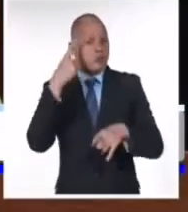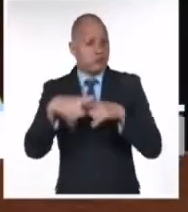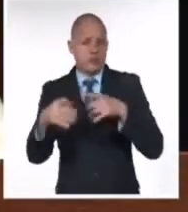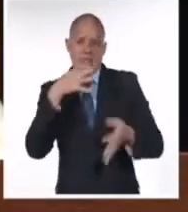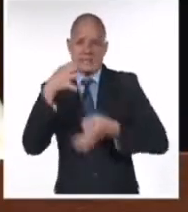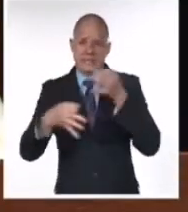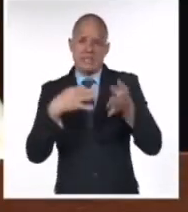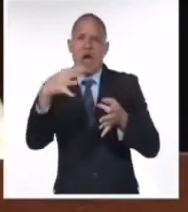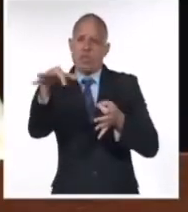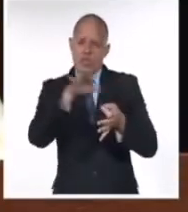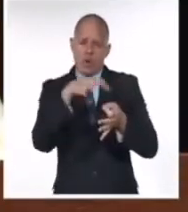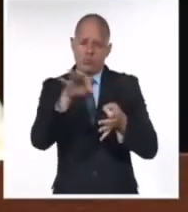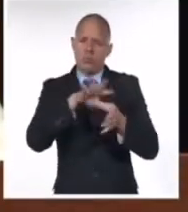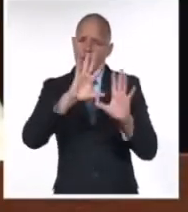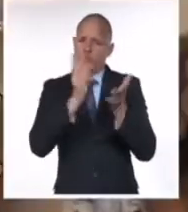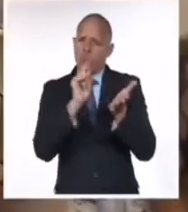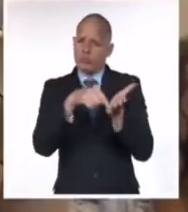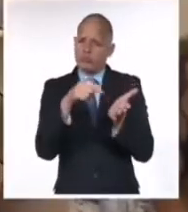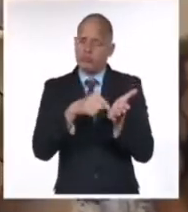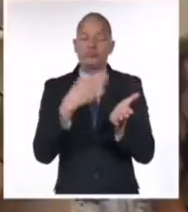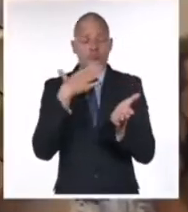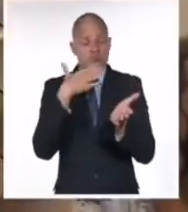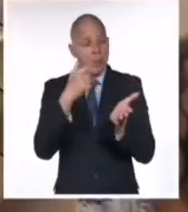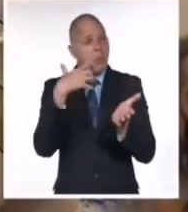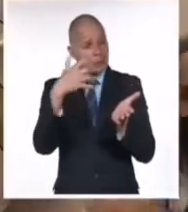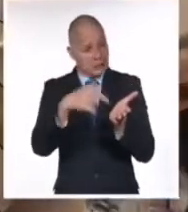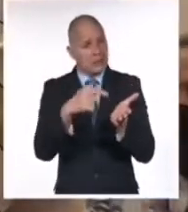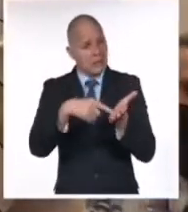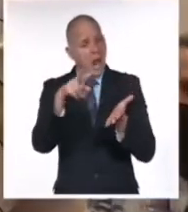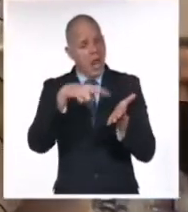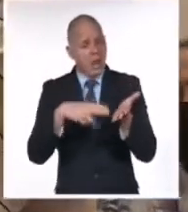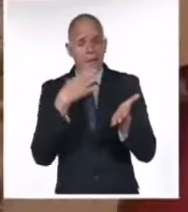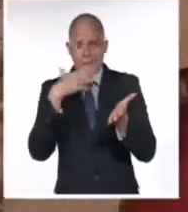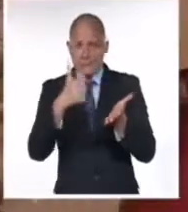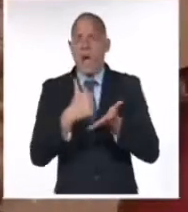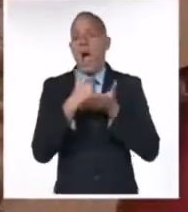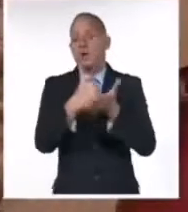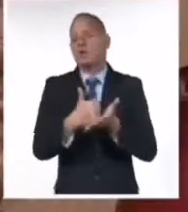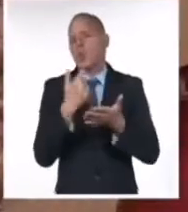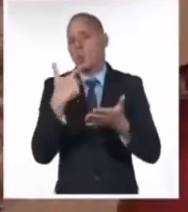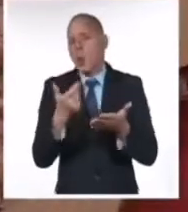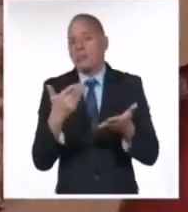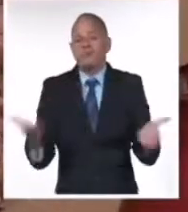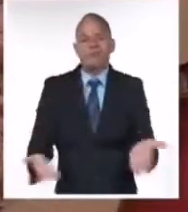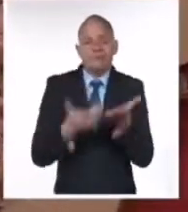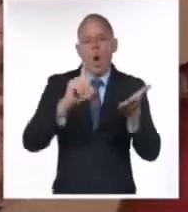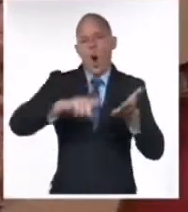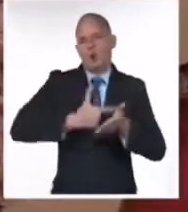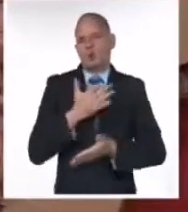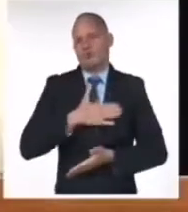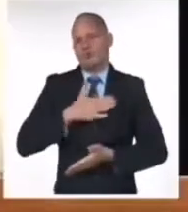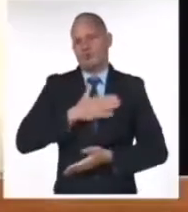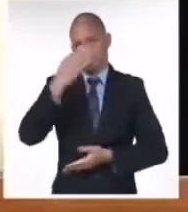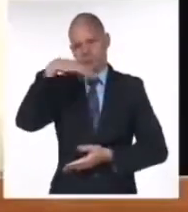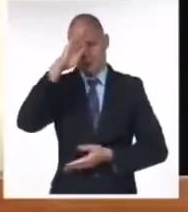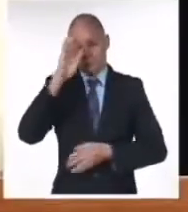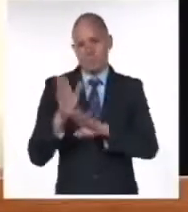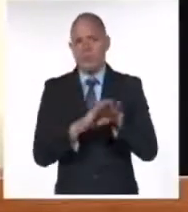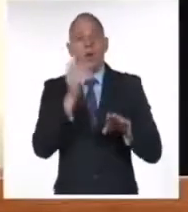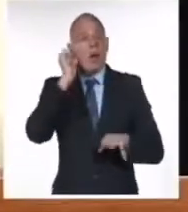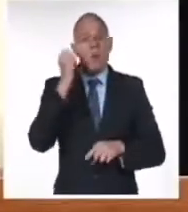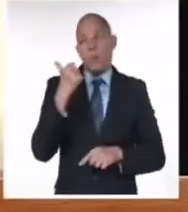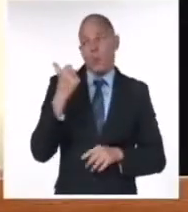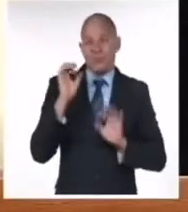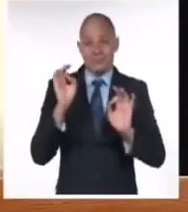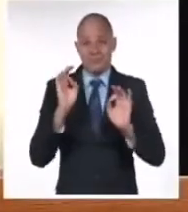de los documentos compilados y la contribución del volumen a la historia de la cultura cubana. Por su parte, la investigadora Irina Pacheco, de